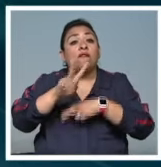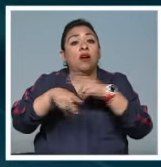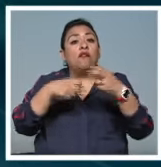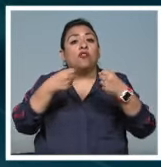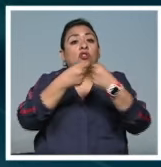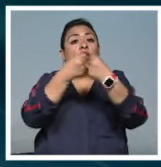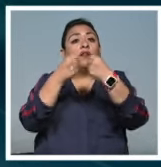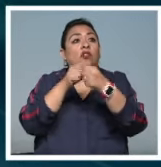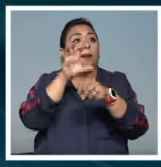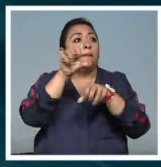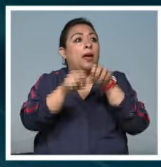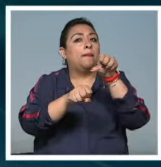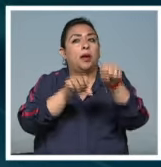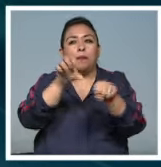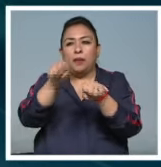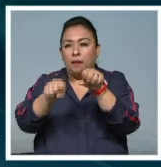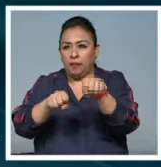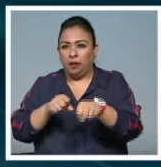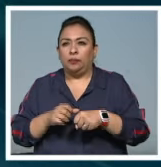fronteras.